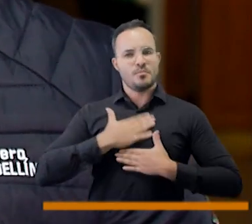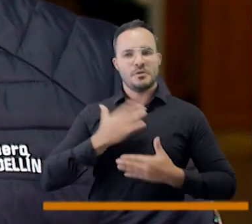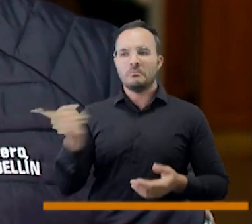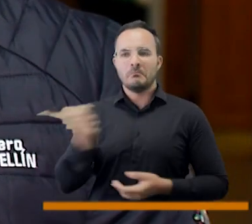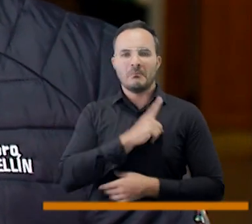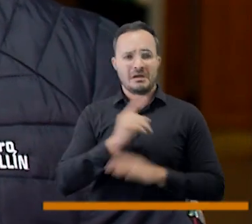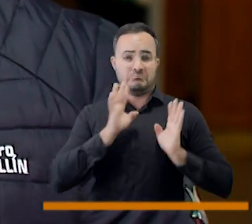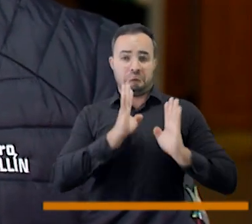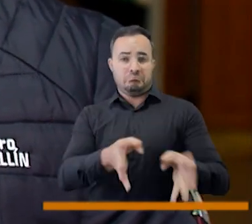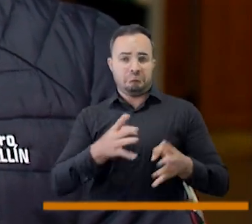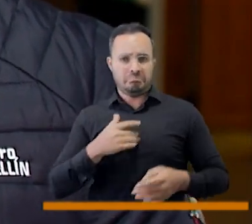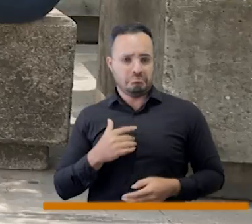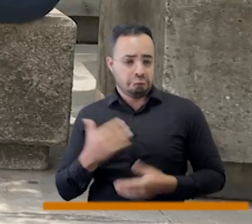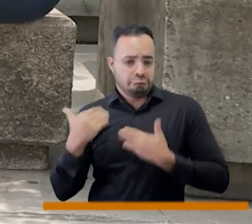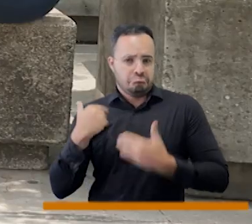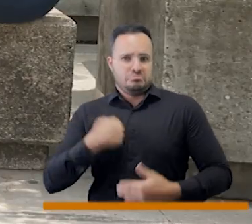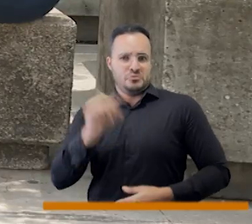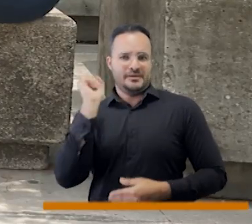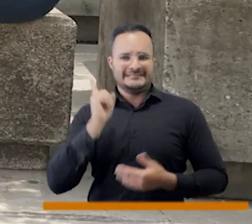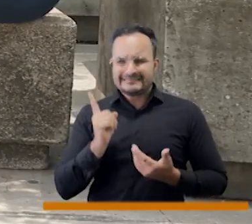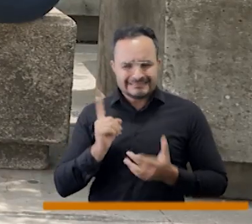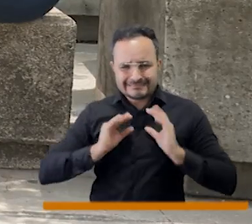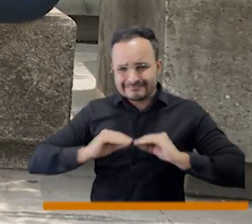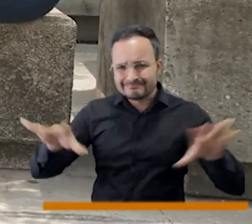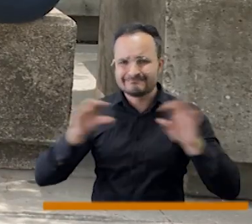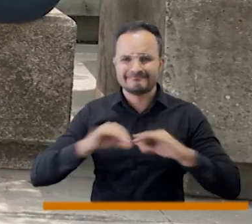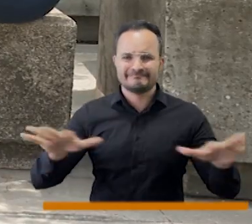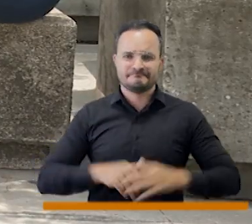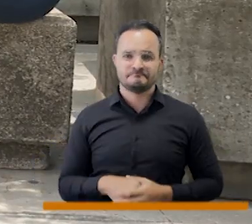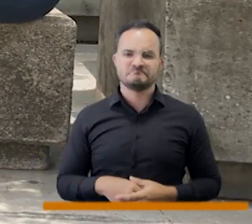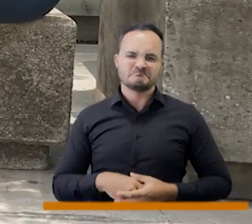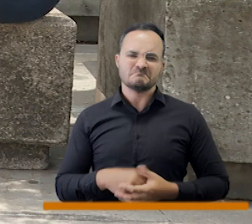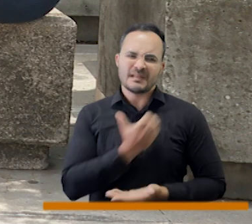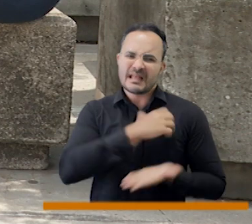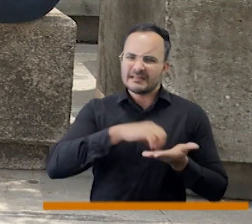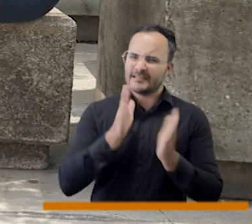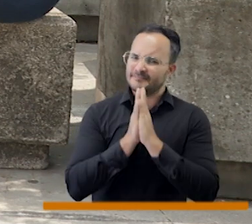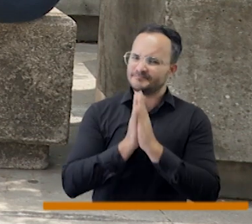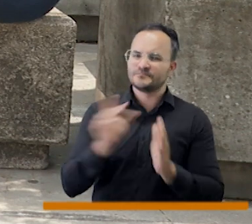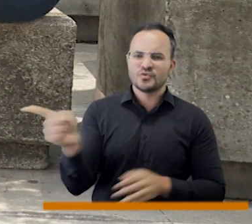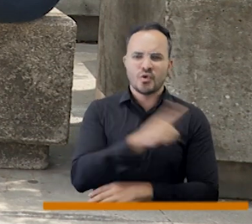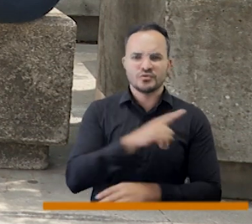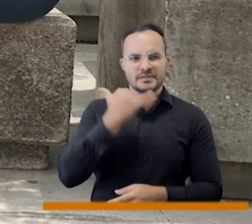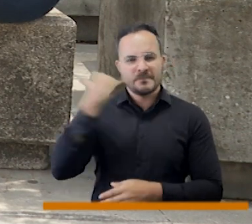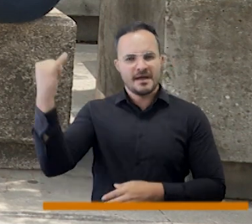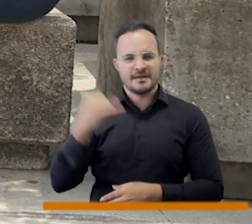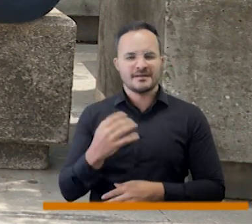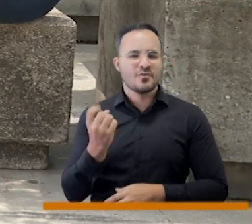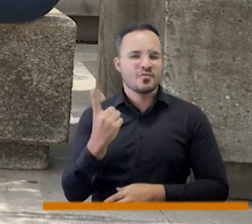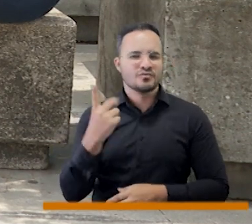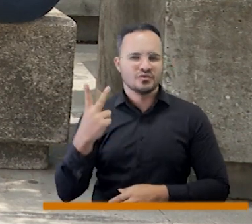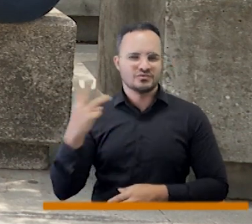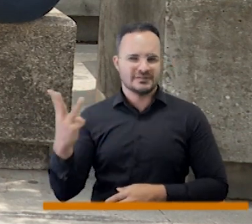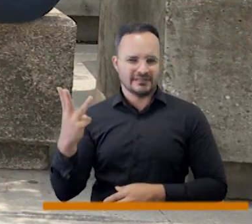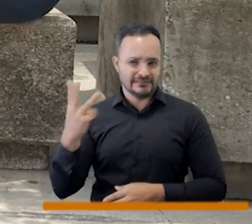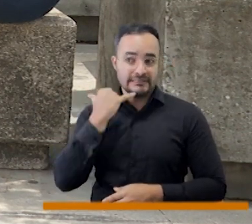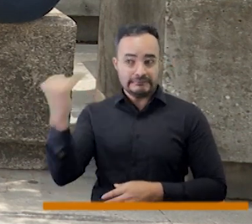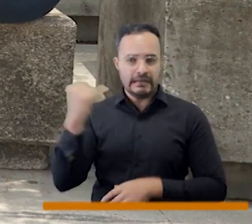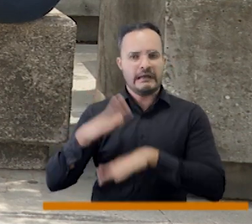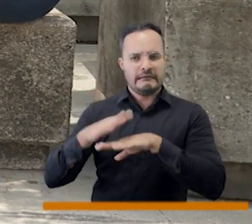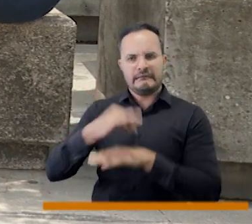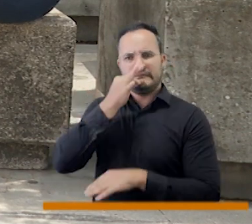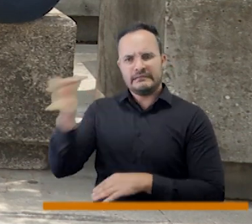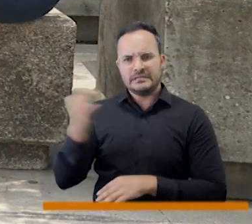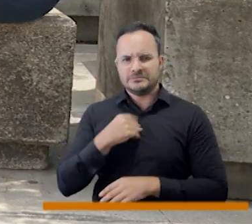y con todo el equipamiento de la misma. La alcaldía invita a denunciar al 123 y así contener entre todos a quienes creen que